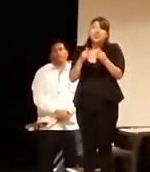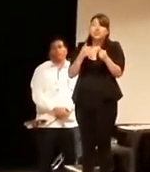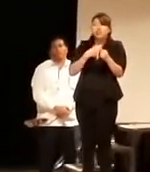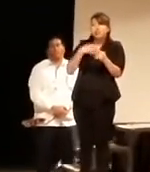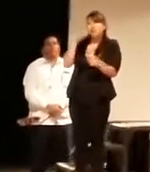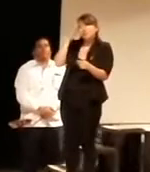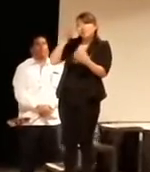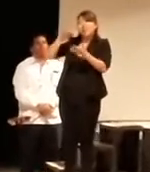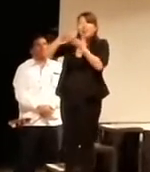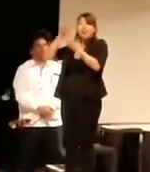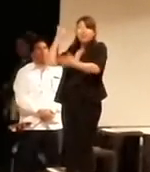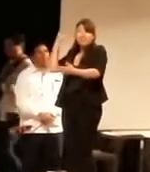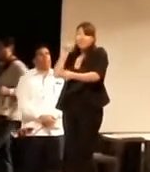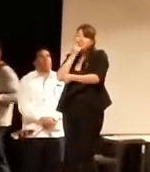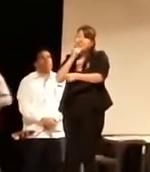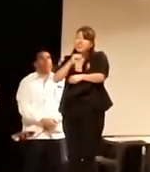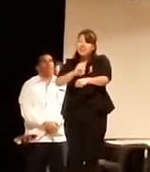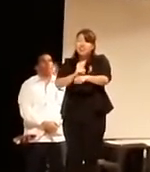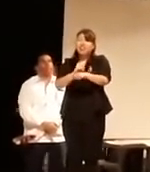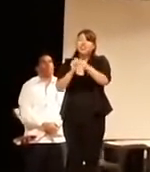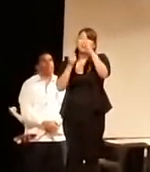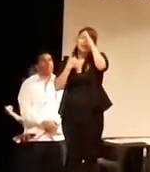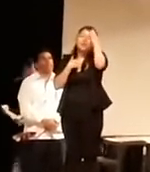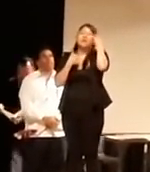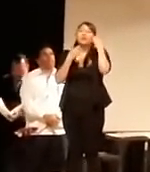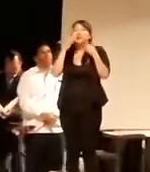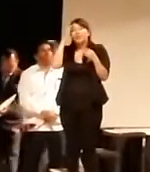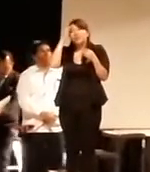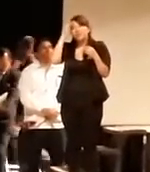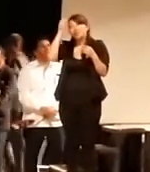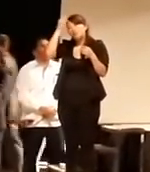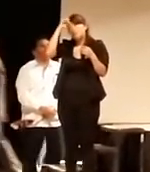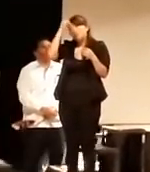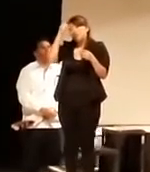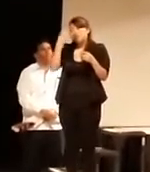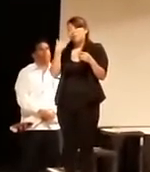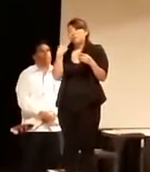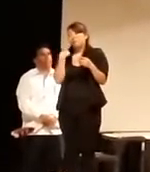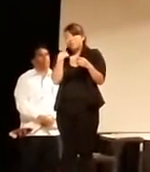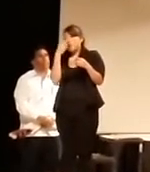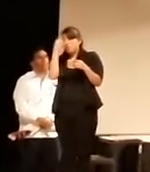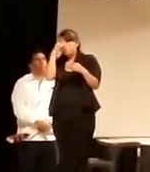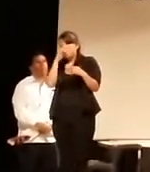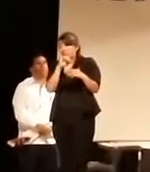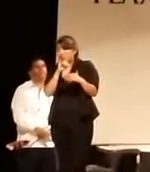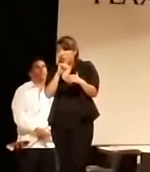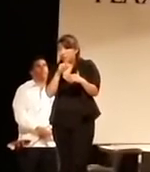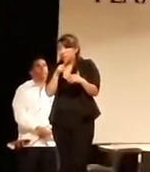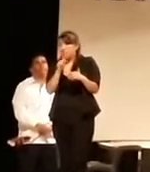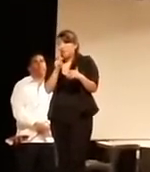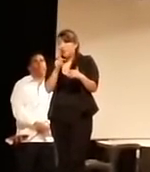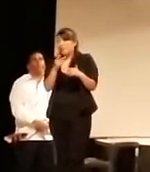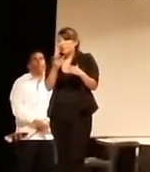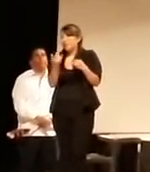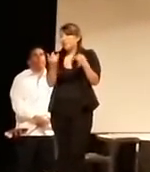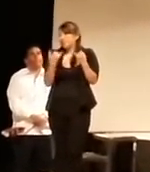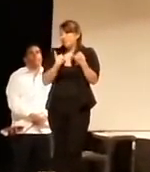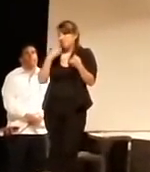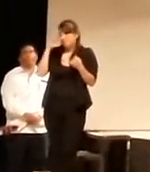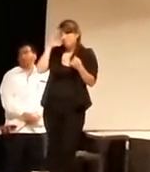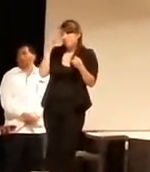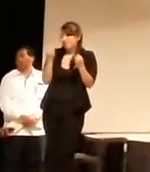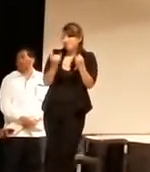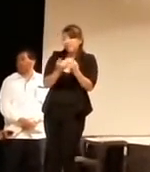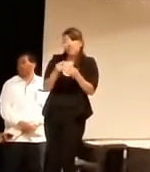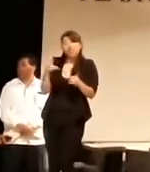secretario hace algunos años: conozco su opinión, pero no la comparto. Ejemplo de una autoridad educativa que